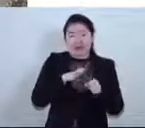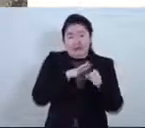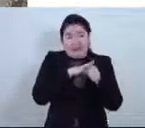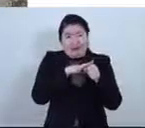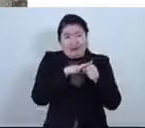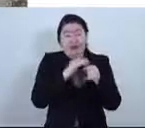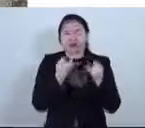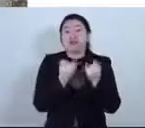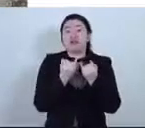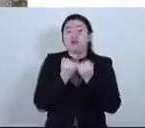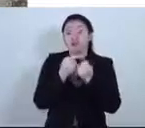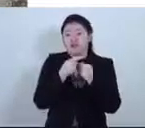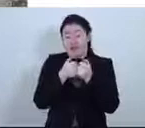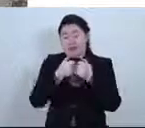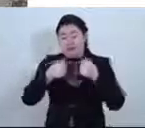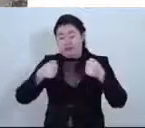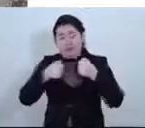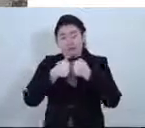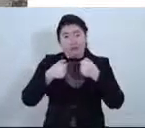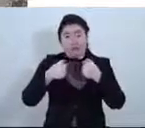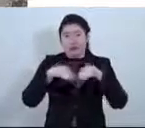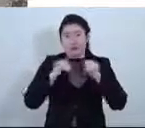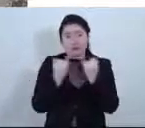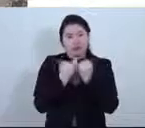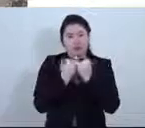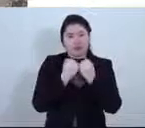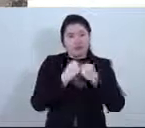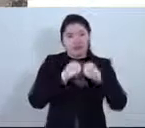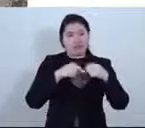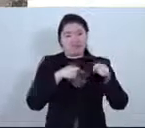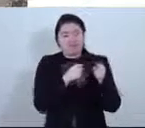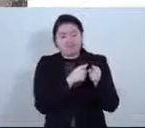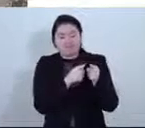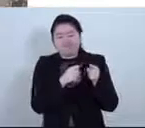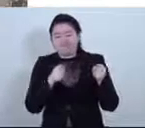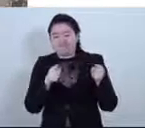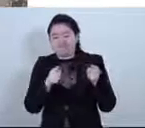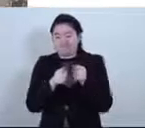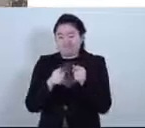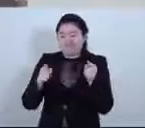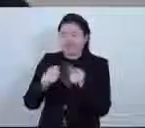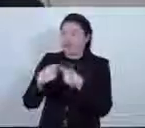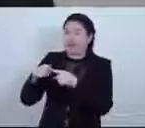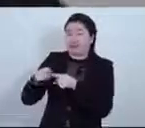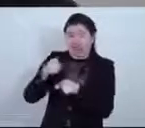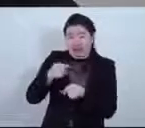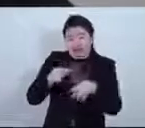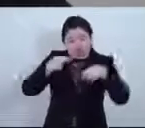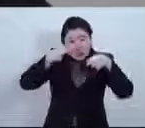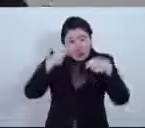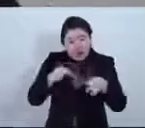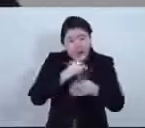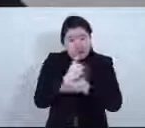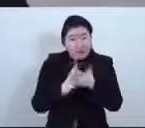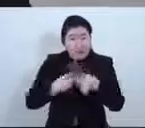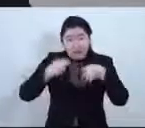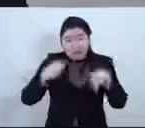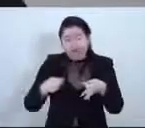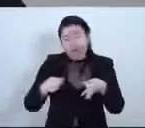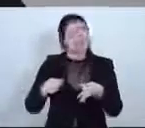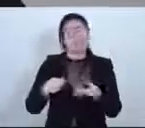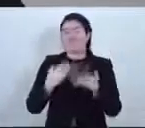además las distancias entre los pernos no son equidistantes, por lo cual no cumple con el diseño.